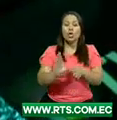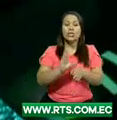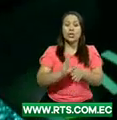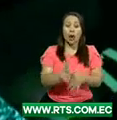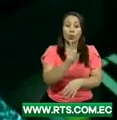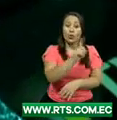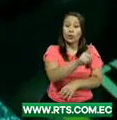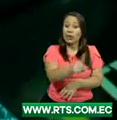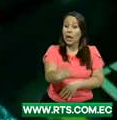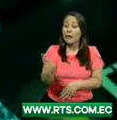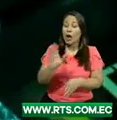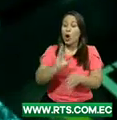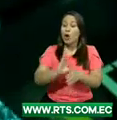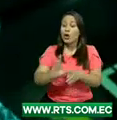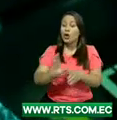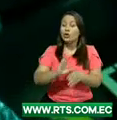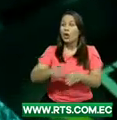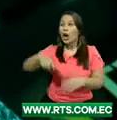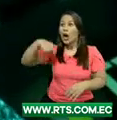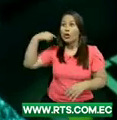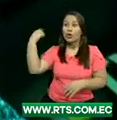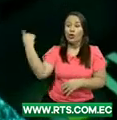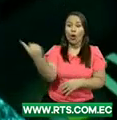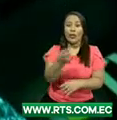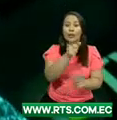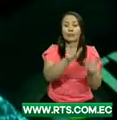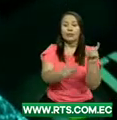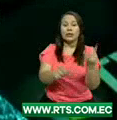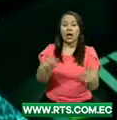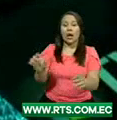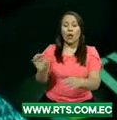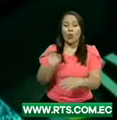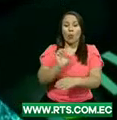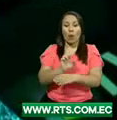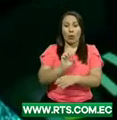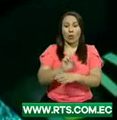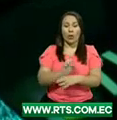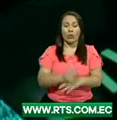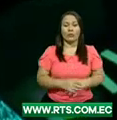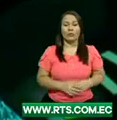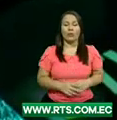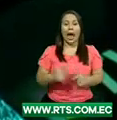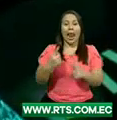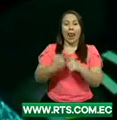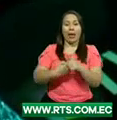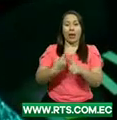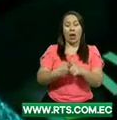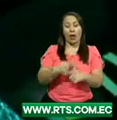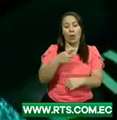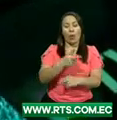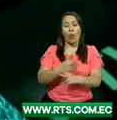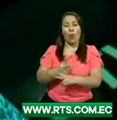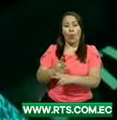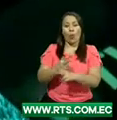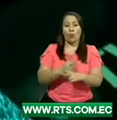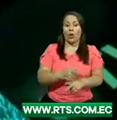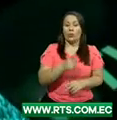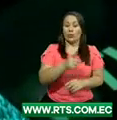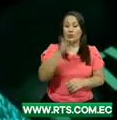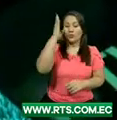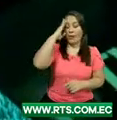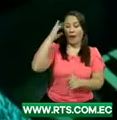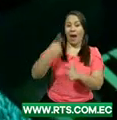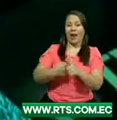a toda la ciudadanía en general especialmente a todas las personas que arriendan que sean precavidos en